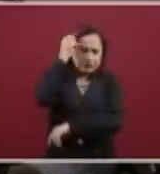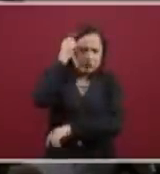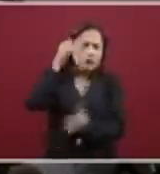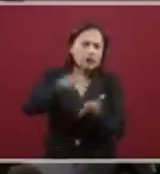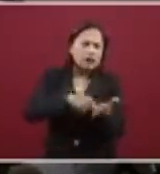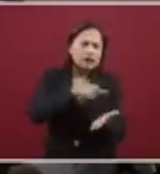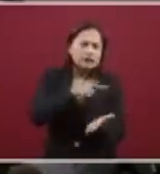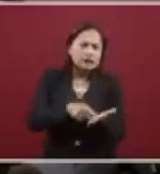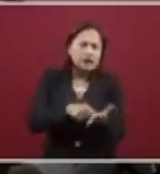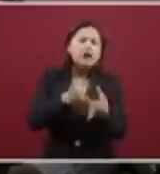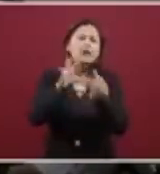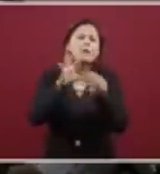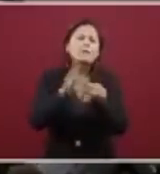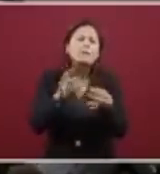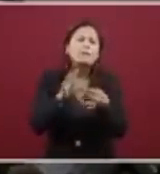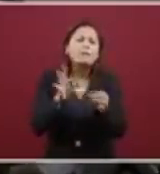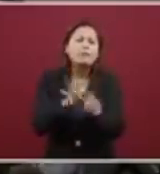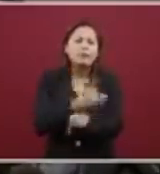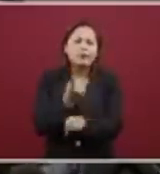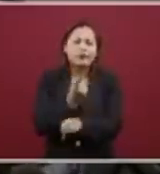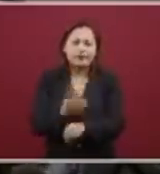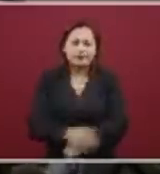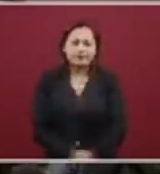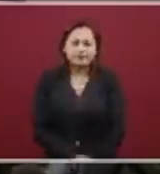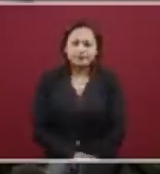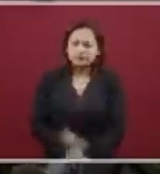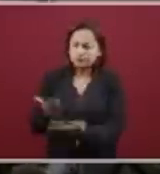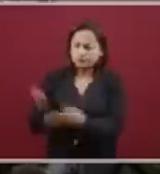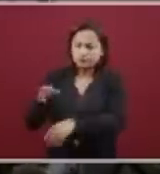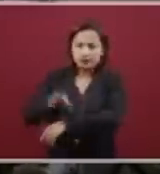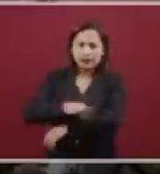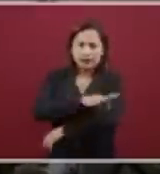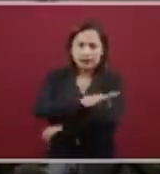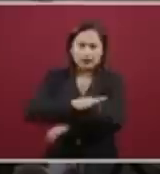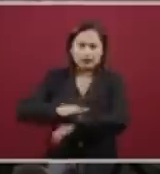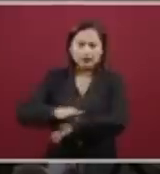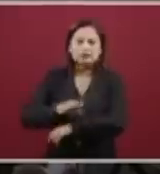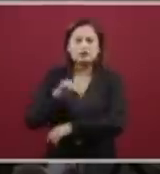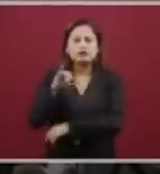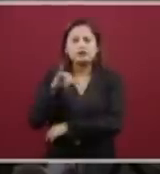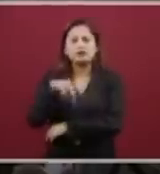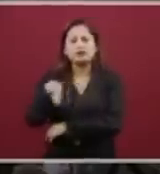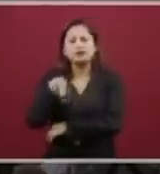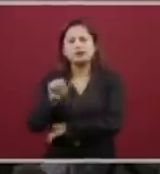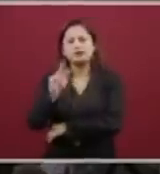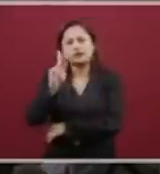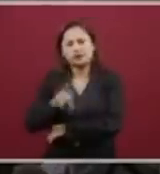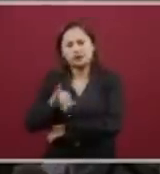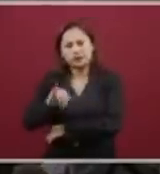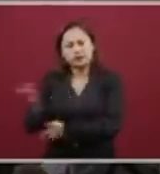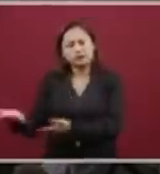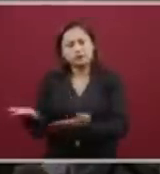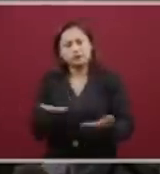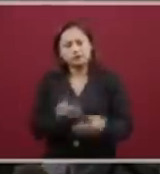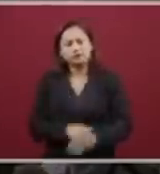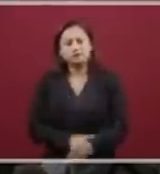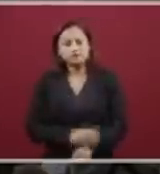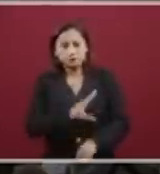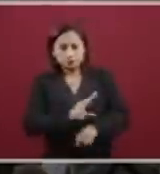shock arquitecto y aquí si usted está na mal como puedes supervisión del presidente